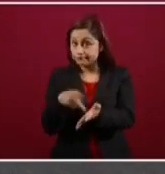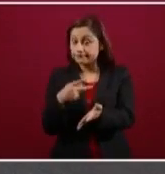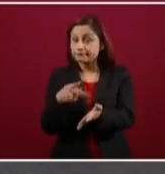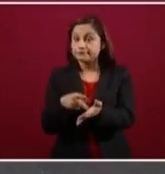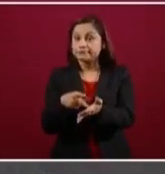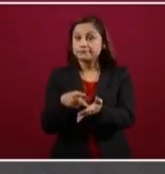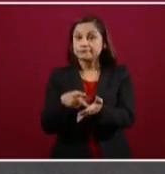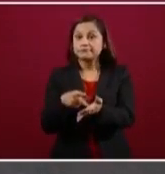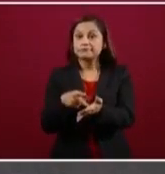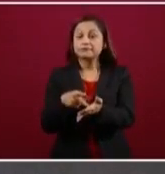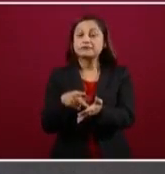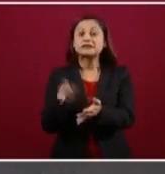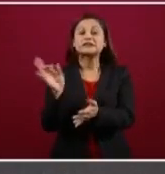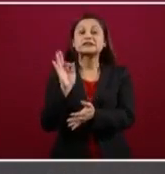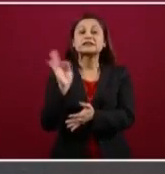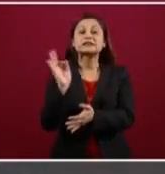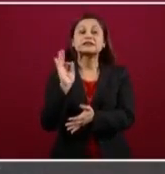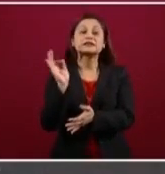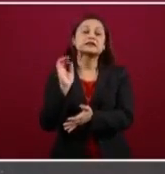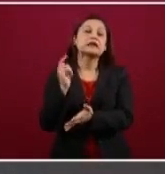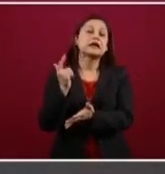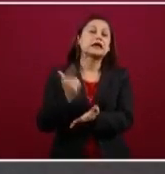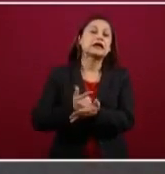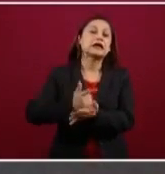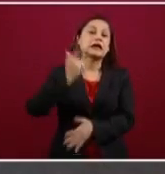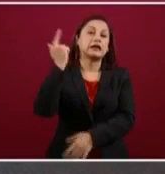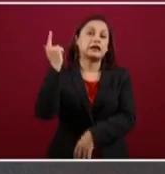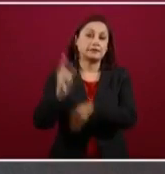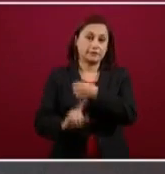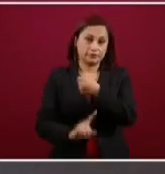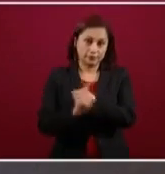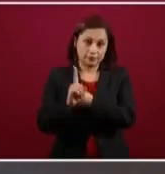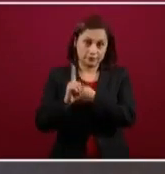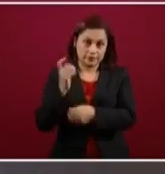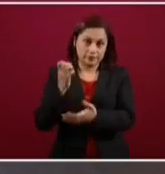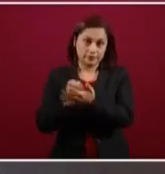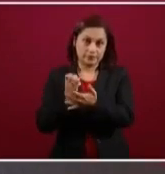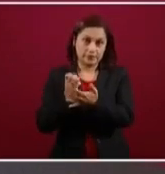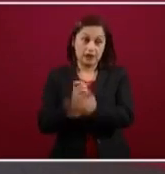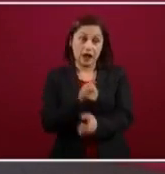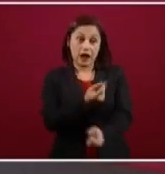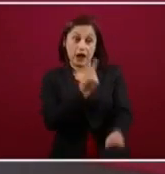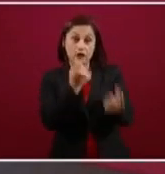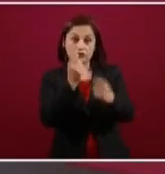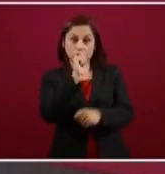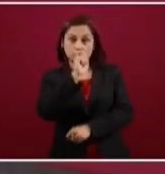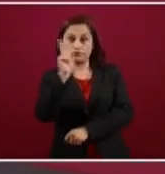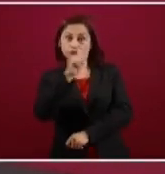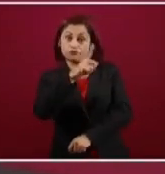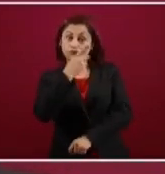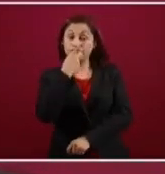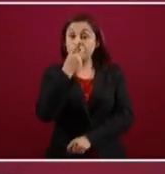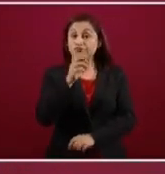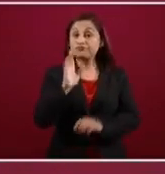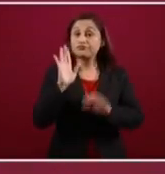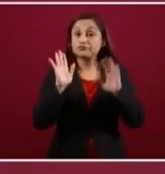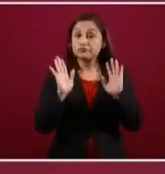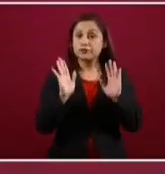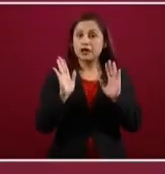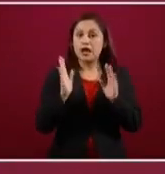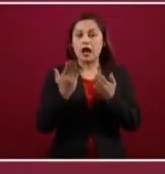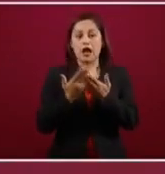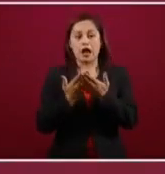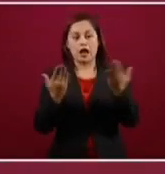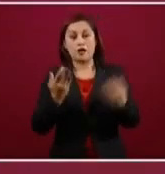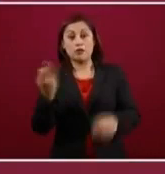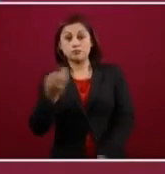entrábamos en recesión. Esa es la definición técnica, ¿no? Pues resultó que no.